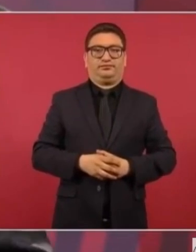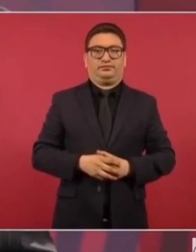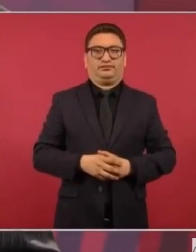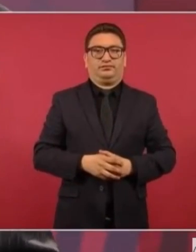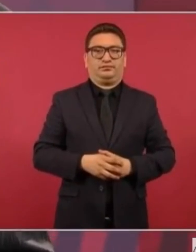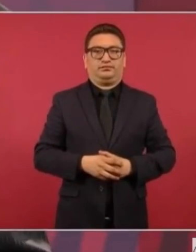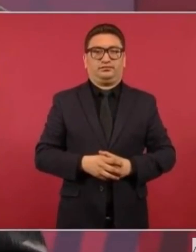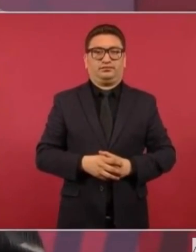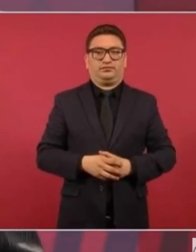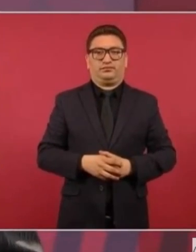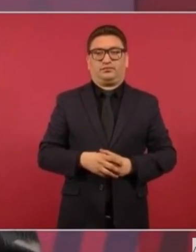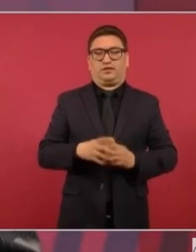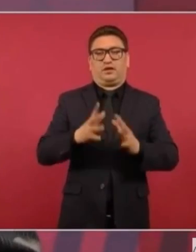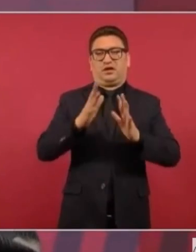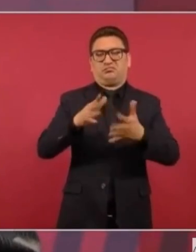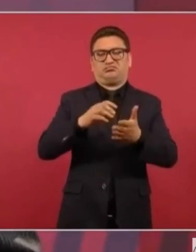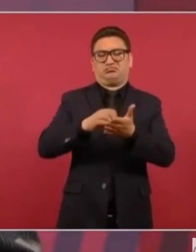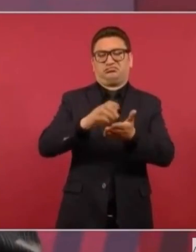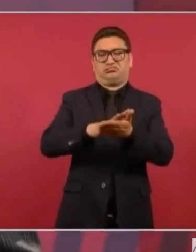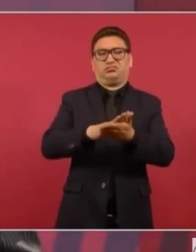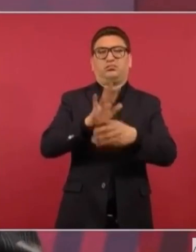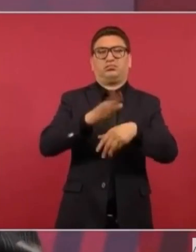un archivo.